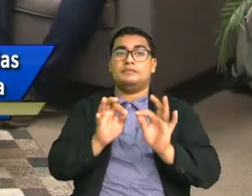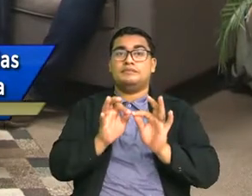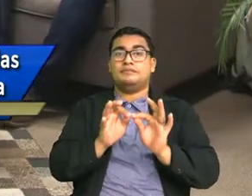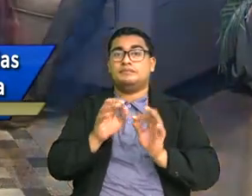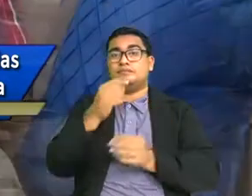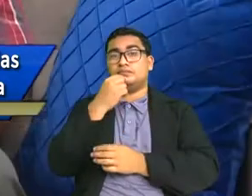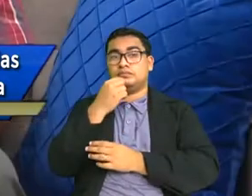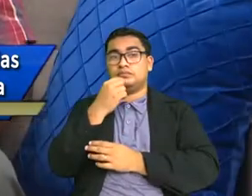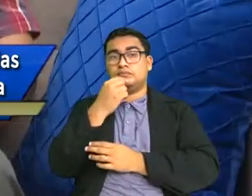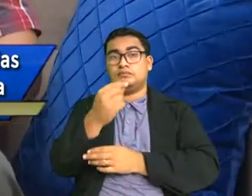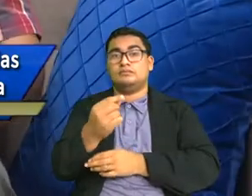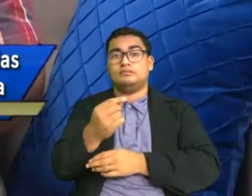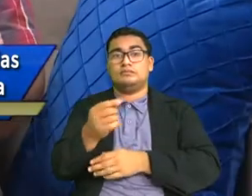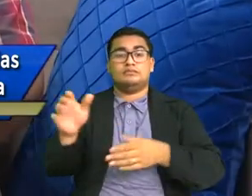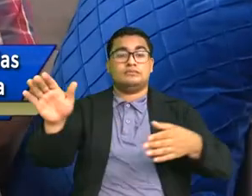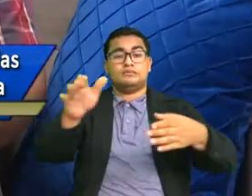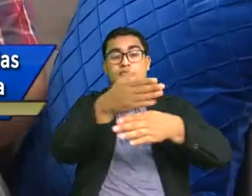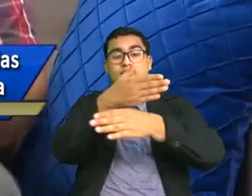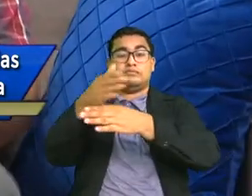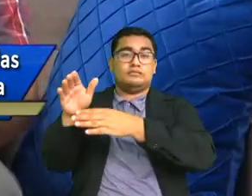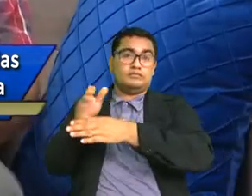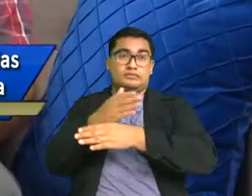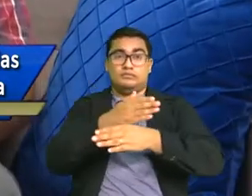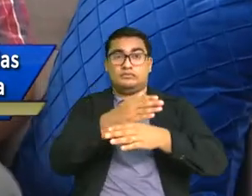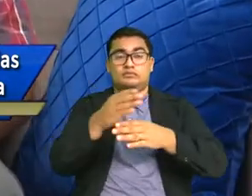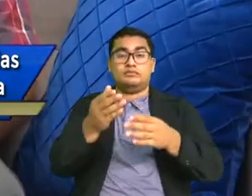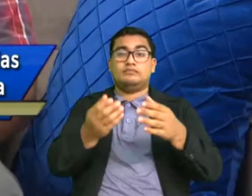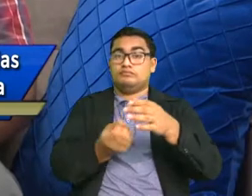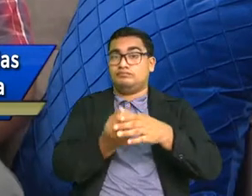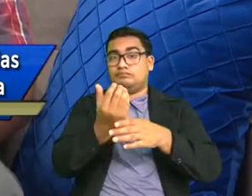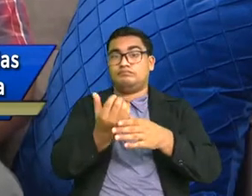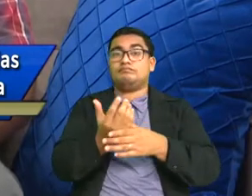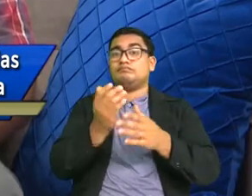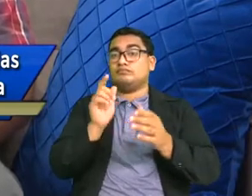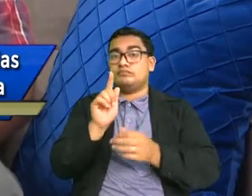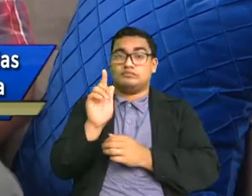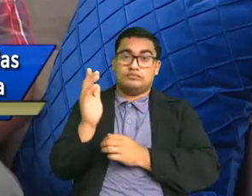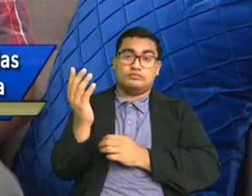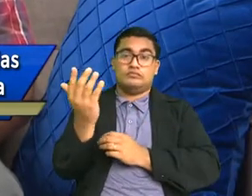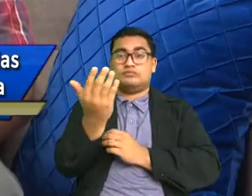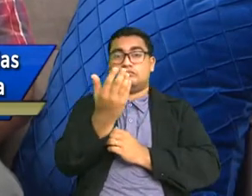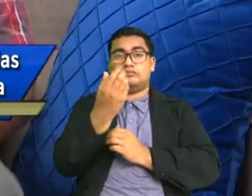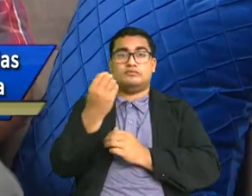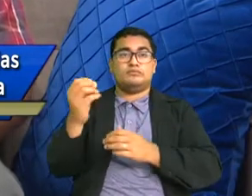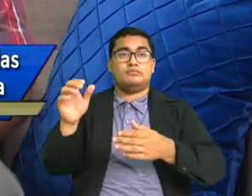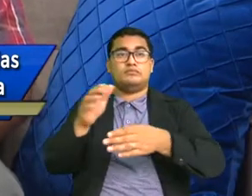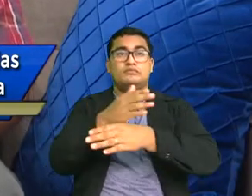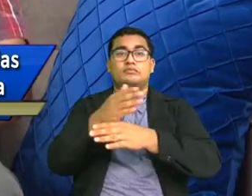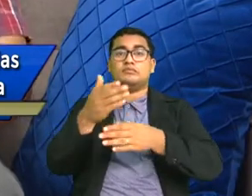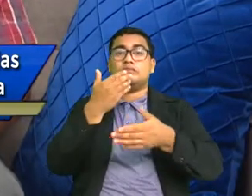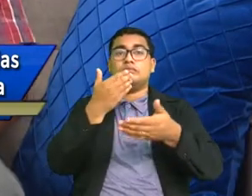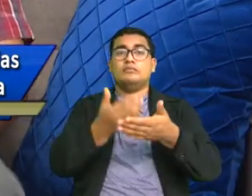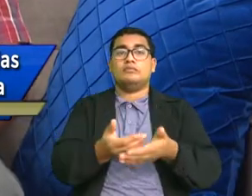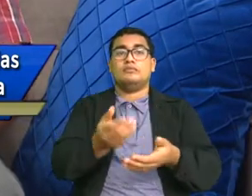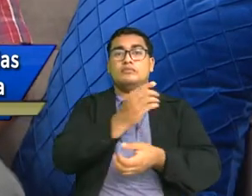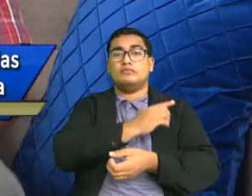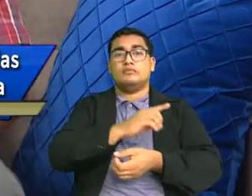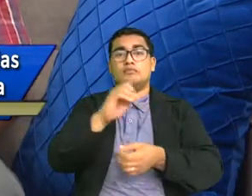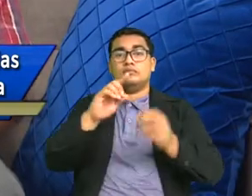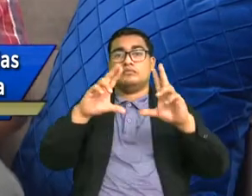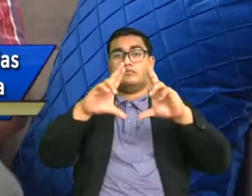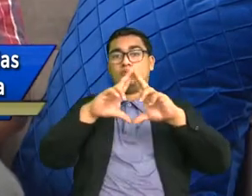una variedad de productos sino que es una cosecha entera de todo lo que gracias a dios nuestro pueblo produce y